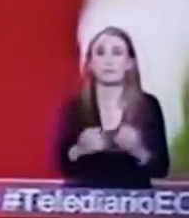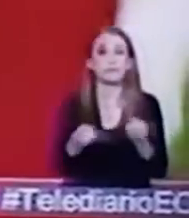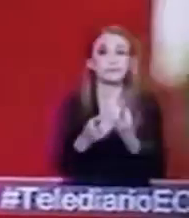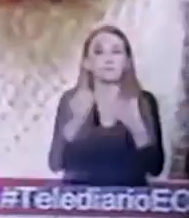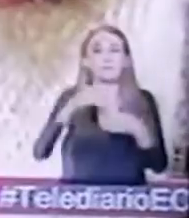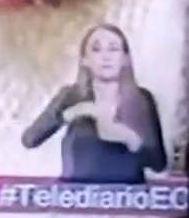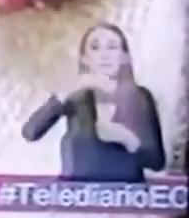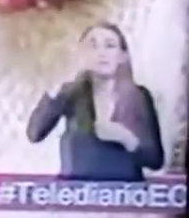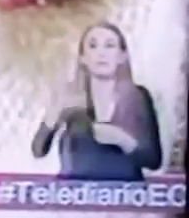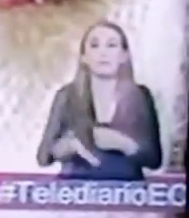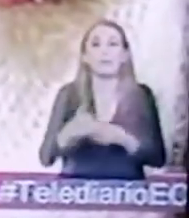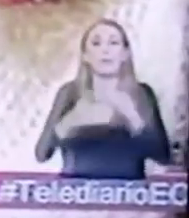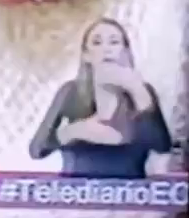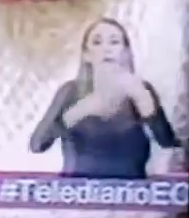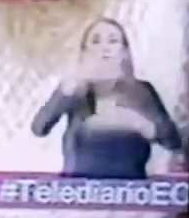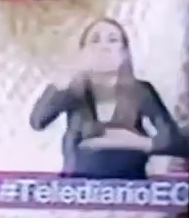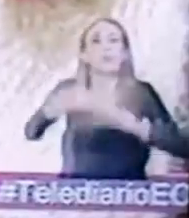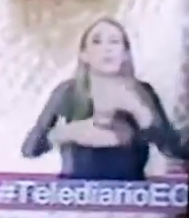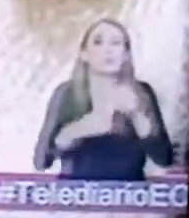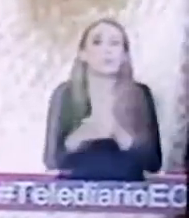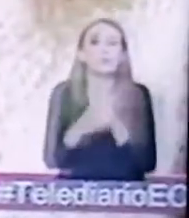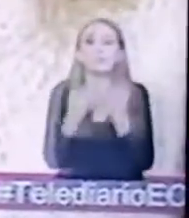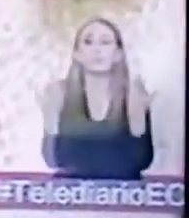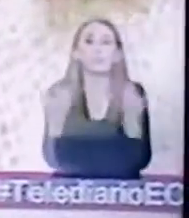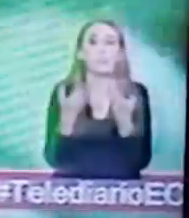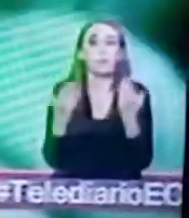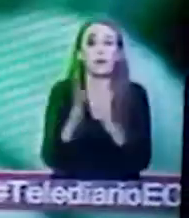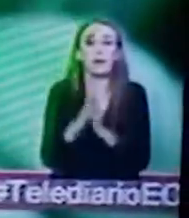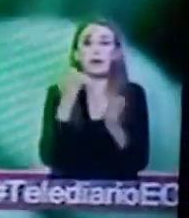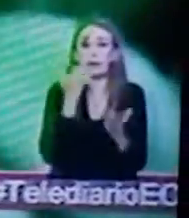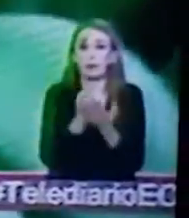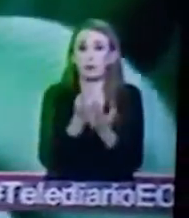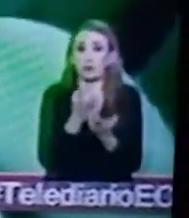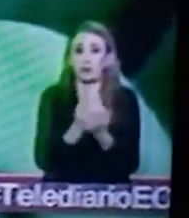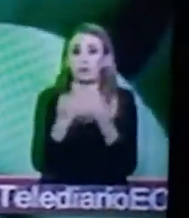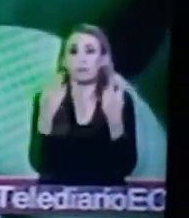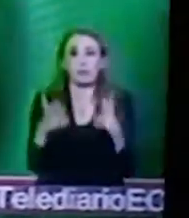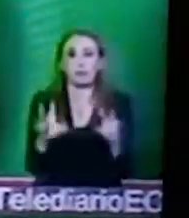exportadores piden se inyecte liquidez a sus sectores para impulsar la economía,